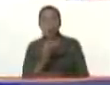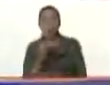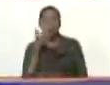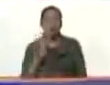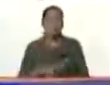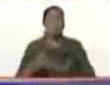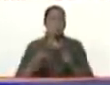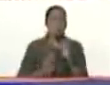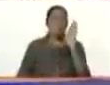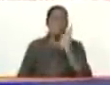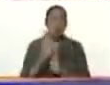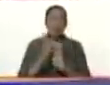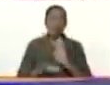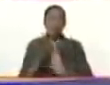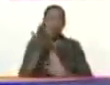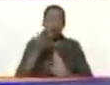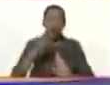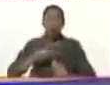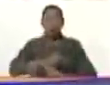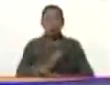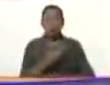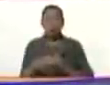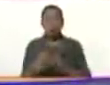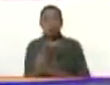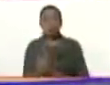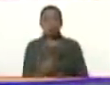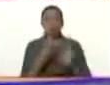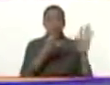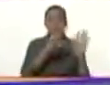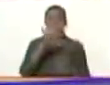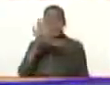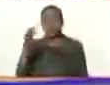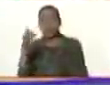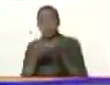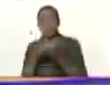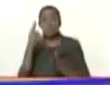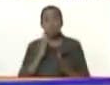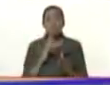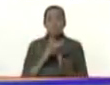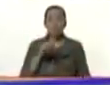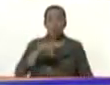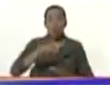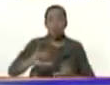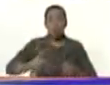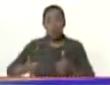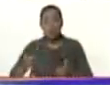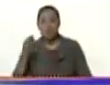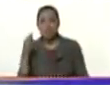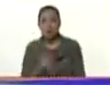Y aumentar la beca universitaria a 75.000 bolívares a partir de hoy.